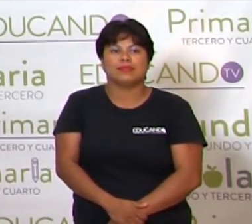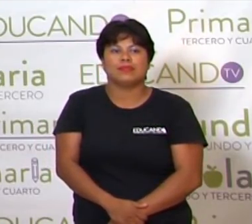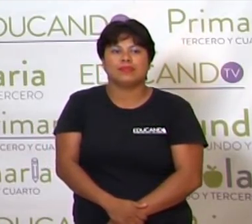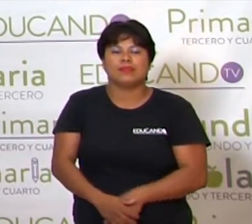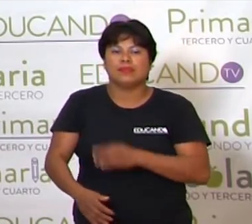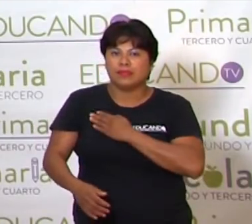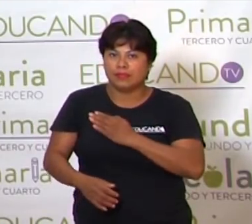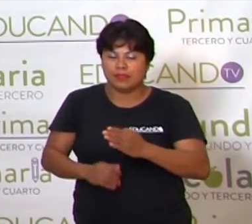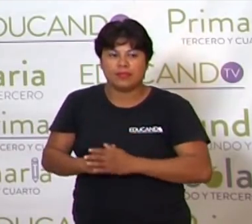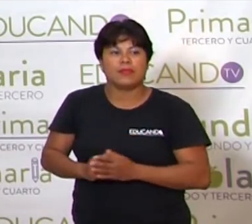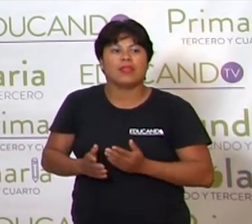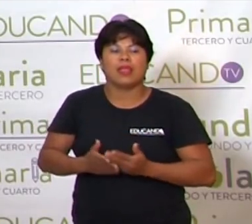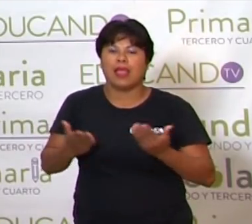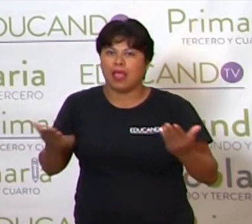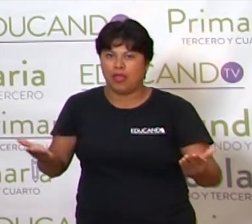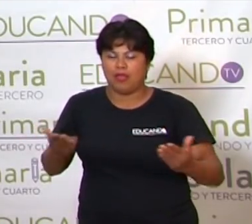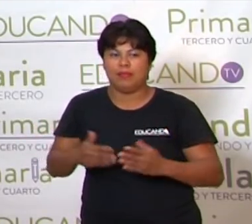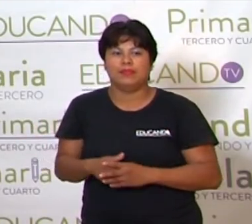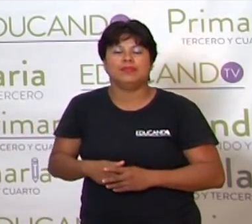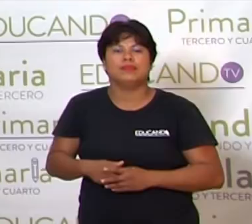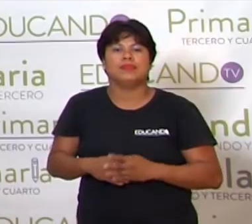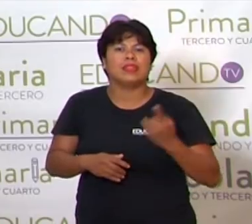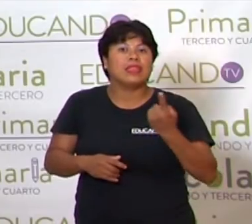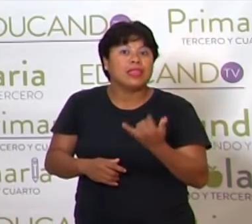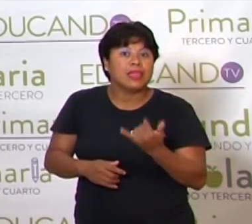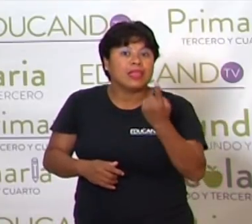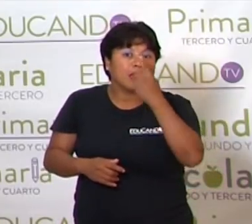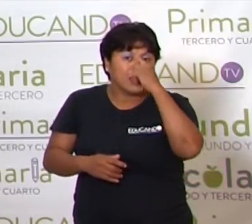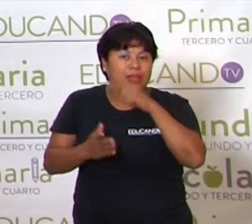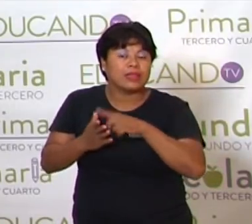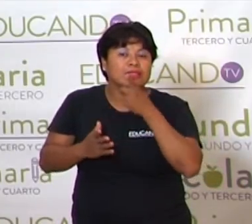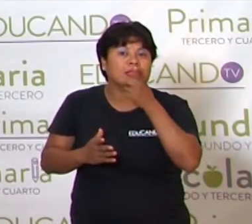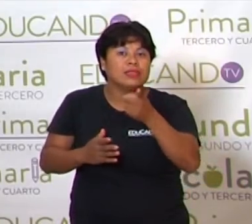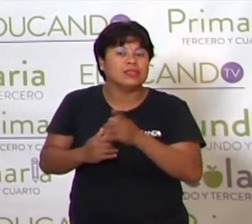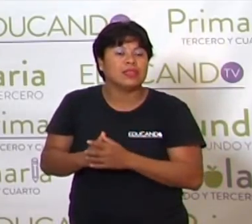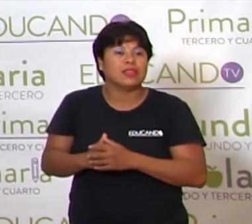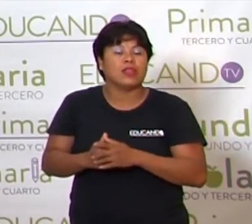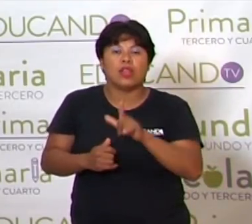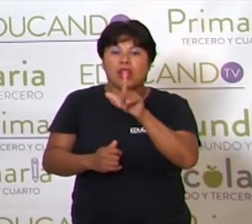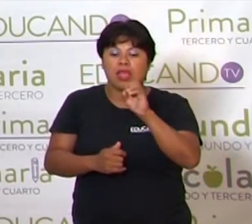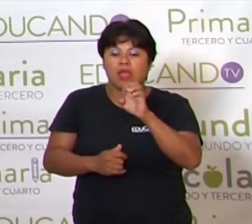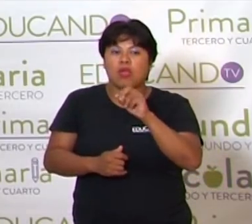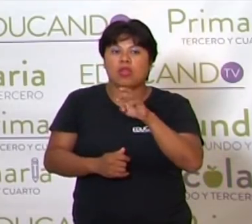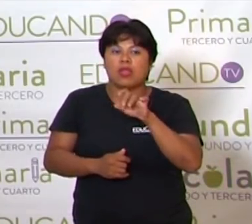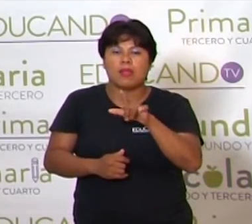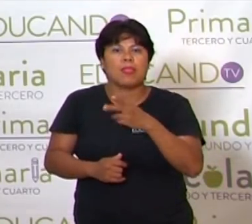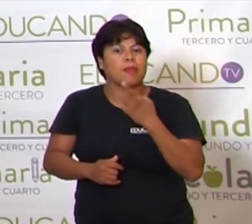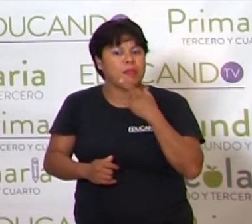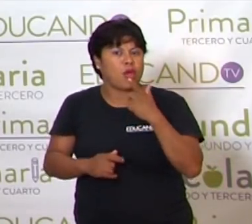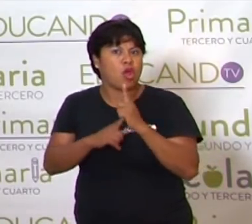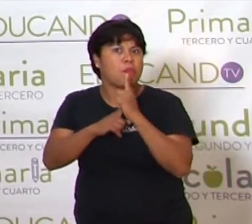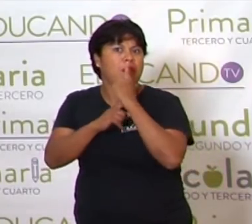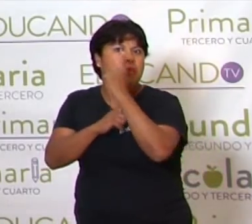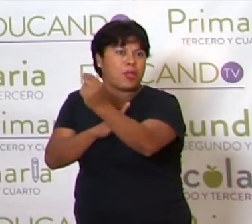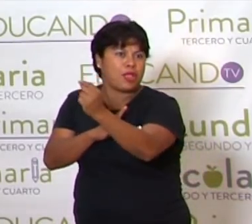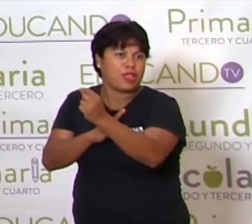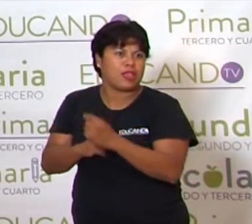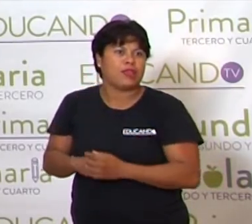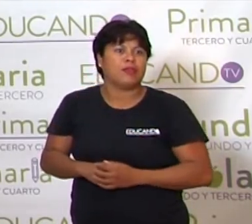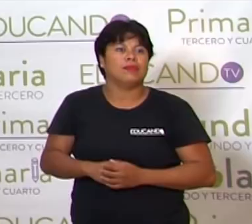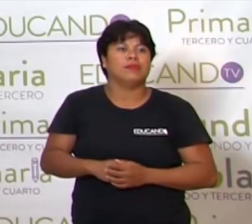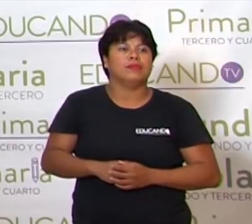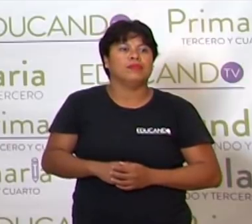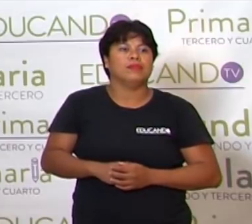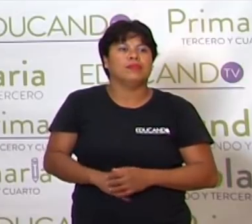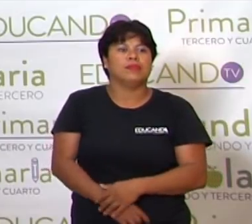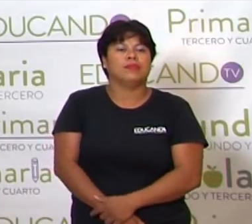Bueno, ahora sí. ¿Y qué creen que está diciendo Leonel? Mejor me voy, dice Leonel. Y